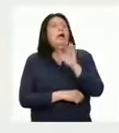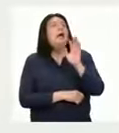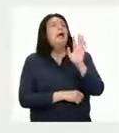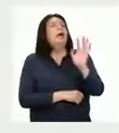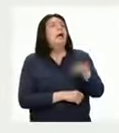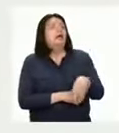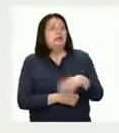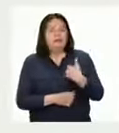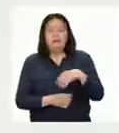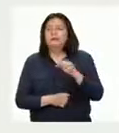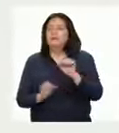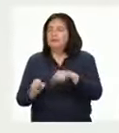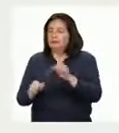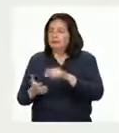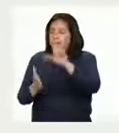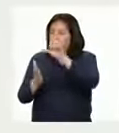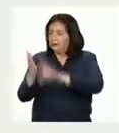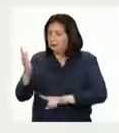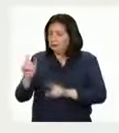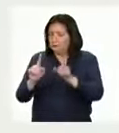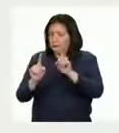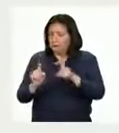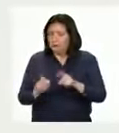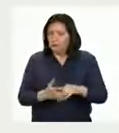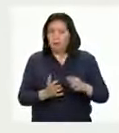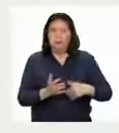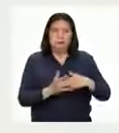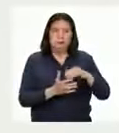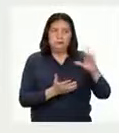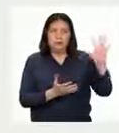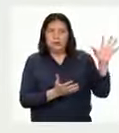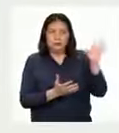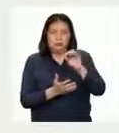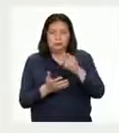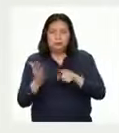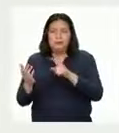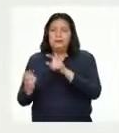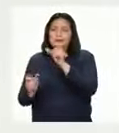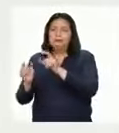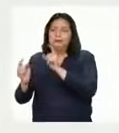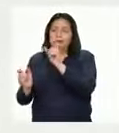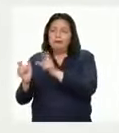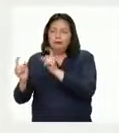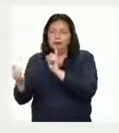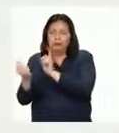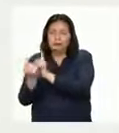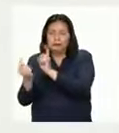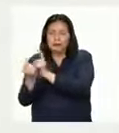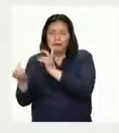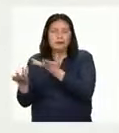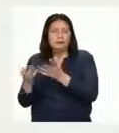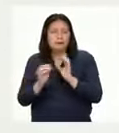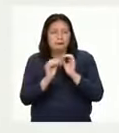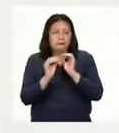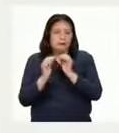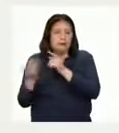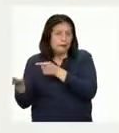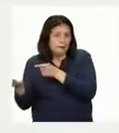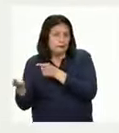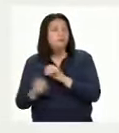Ah, claro. Así tendremos una lista de preguntas generales y la adaptaremos a cada entrevistado. Exactamente,